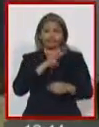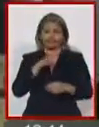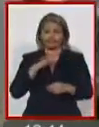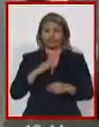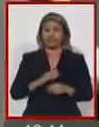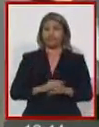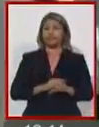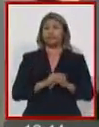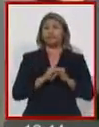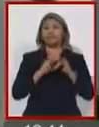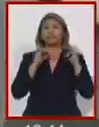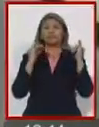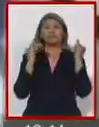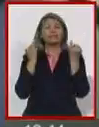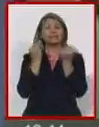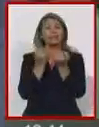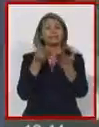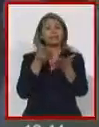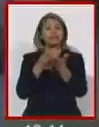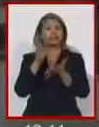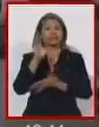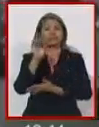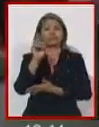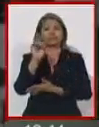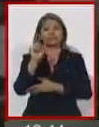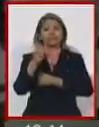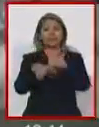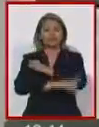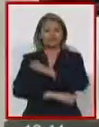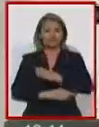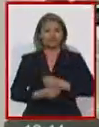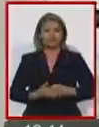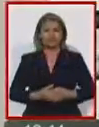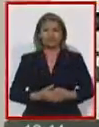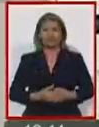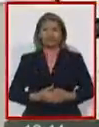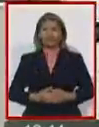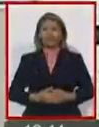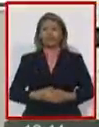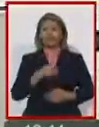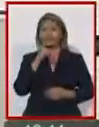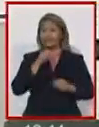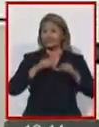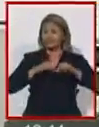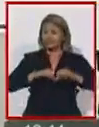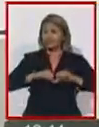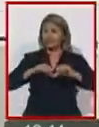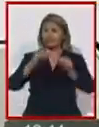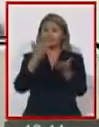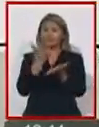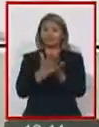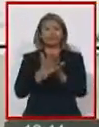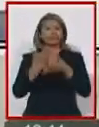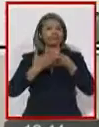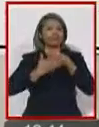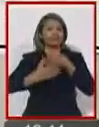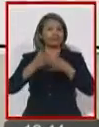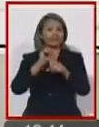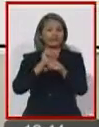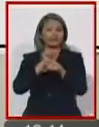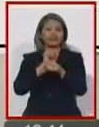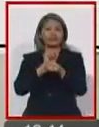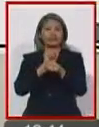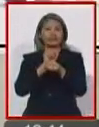Comité Interinstitucional en contra del Código Penal. Pero quienes continúan con un paro indefinido son